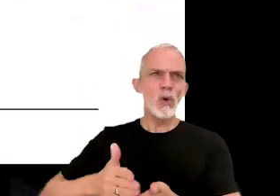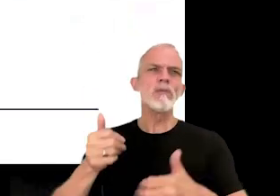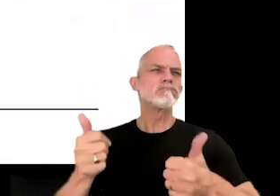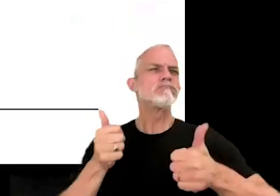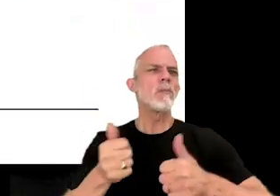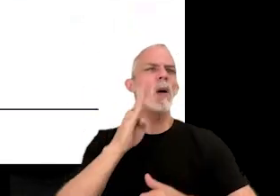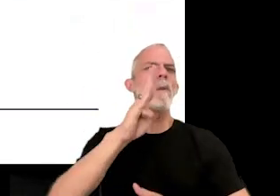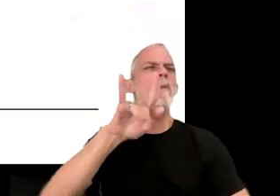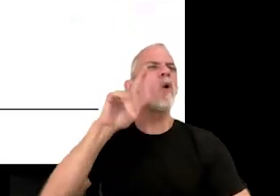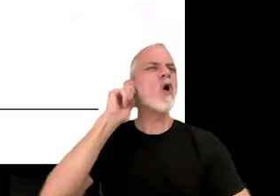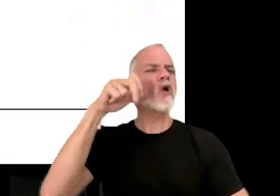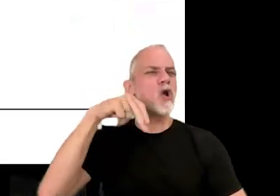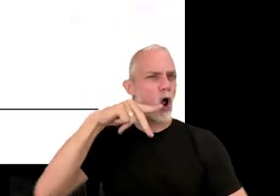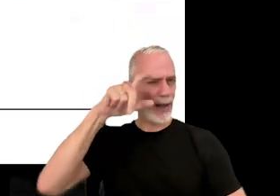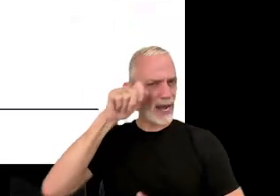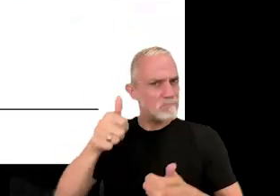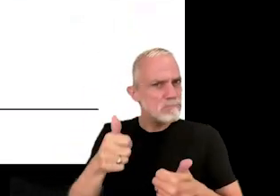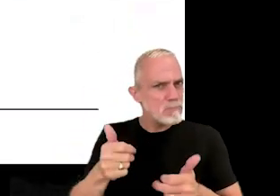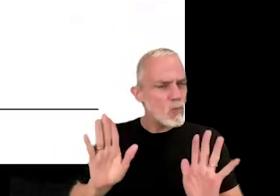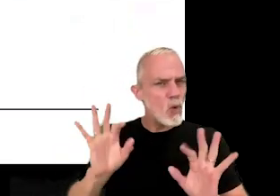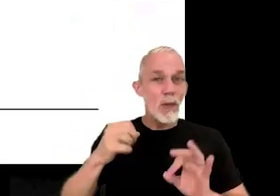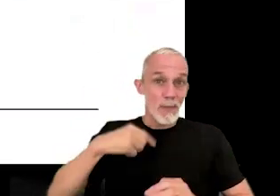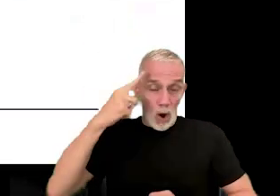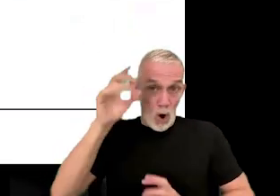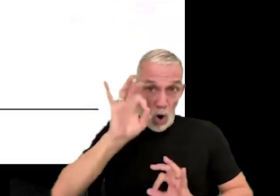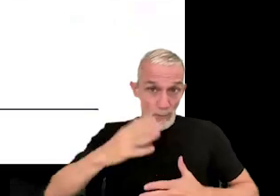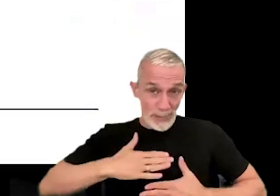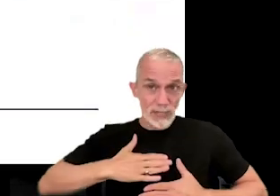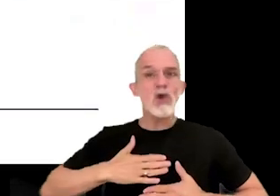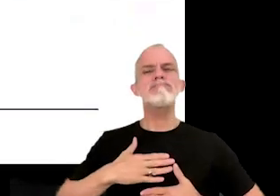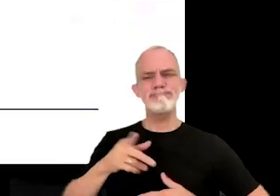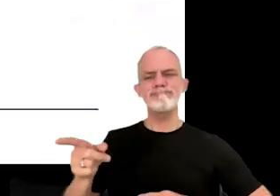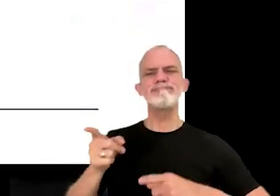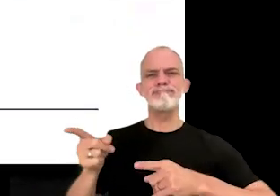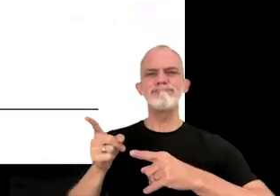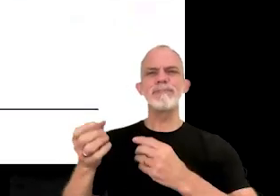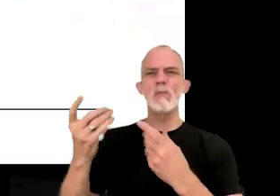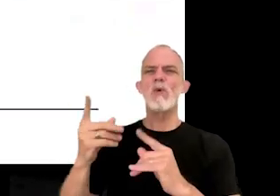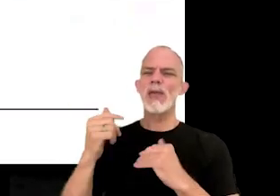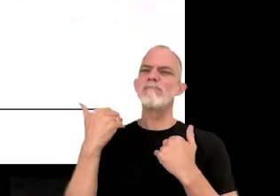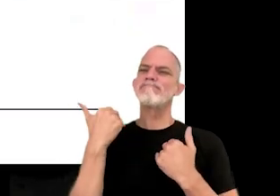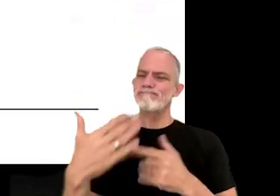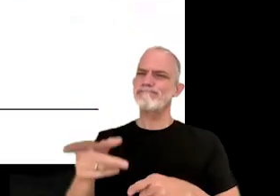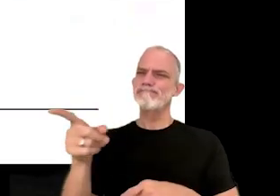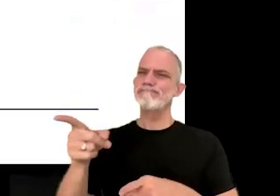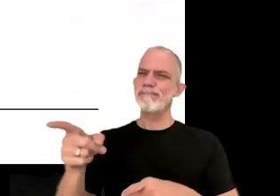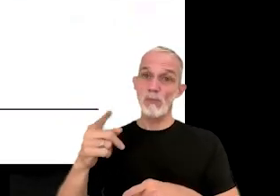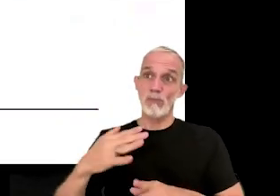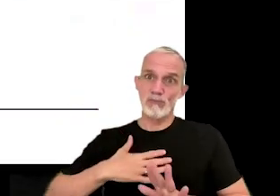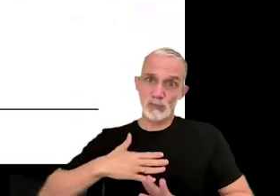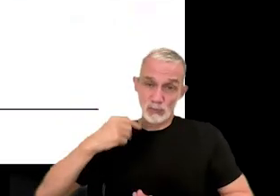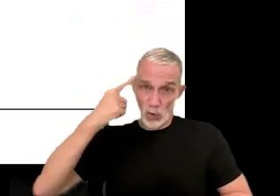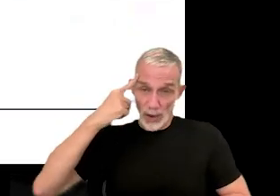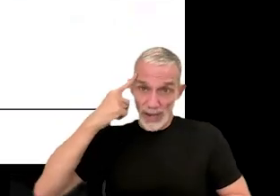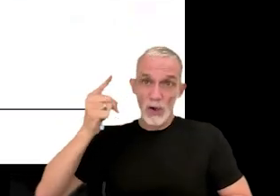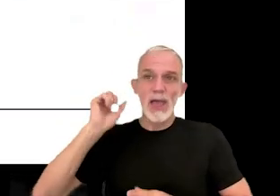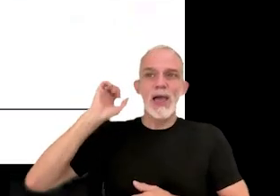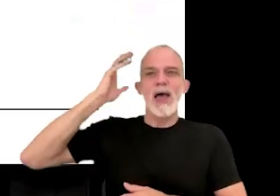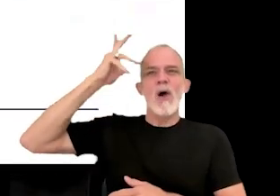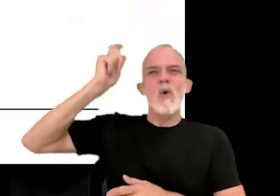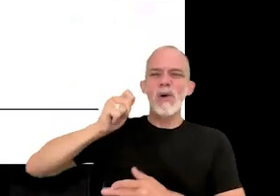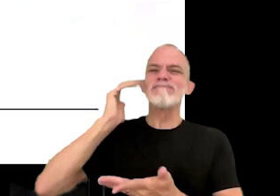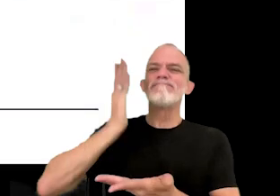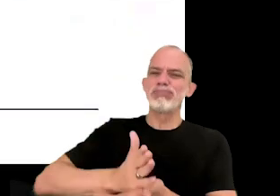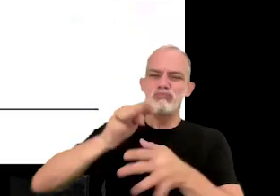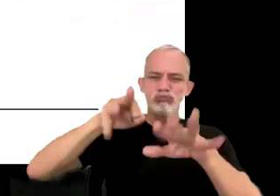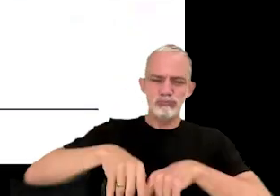tratado y particularmente, en mi opinión, se inclina hacia lo que en este fallo se trata, porque van a